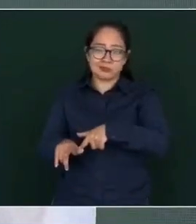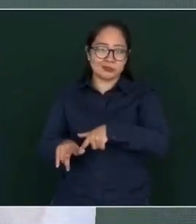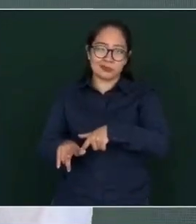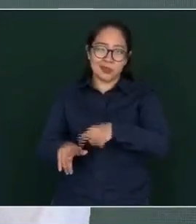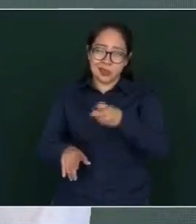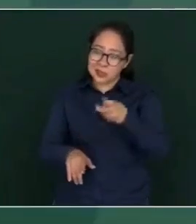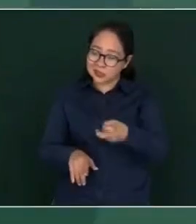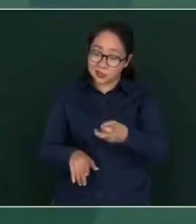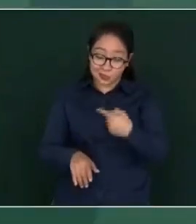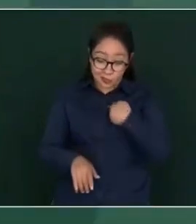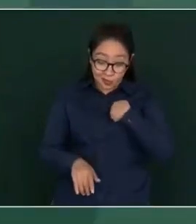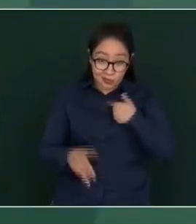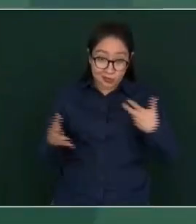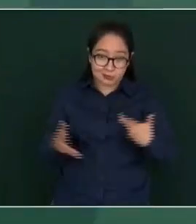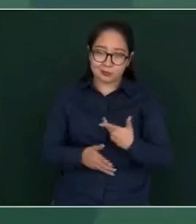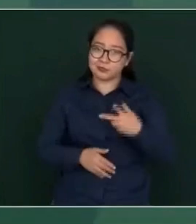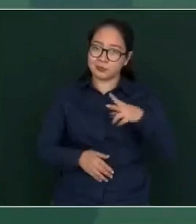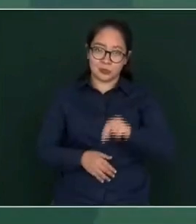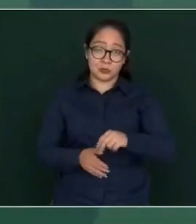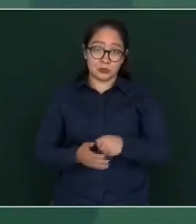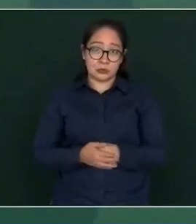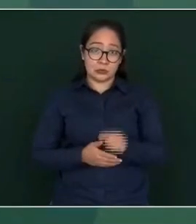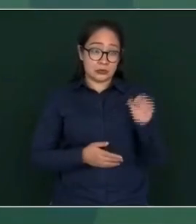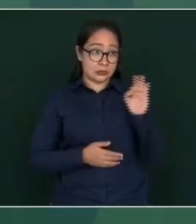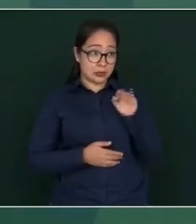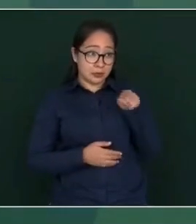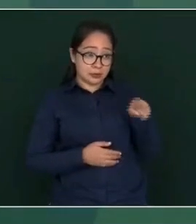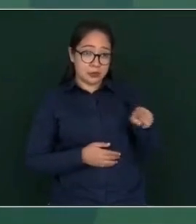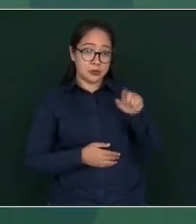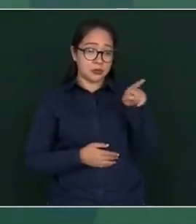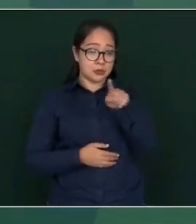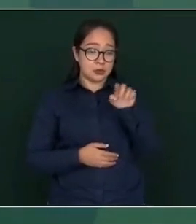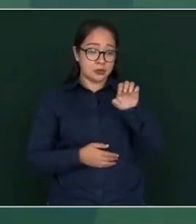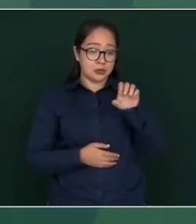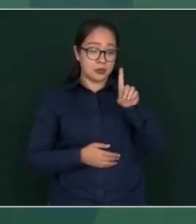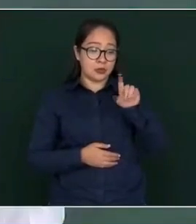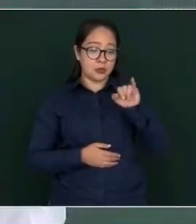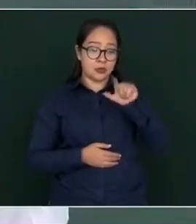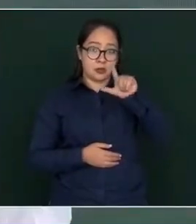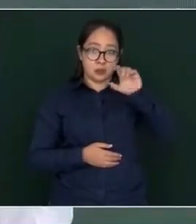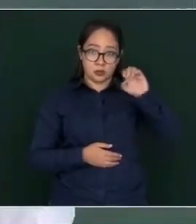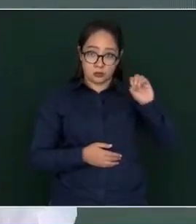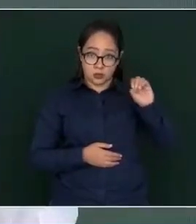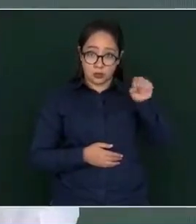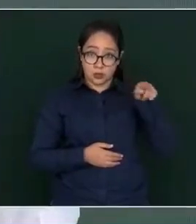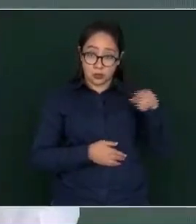si Zedillo declara eso, es porque vamos muy bien.